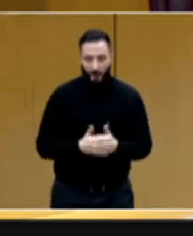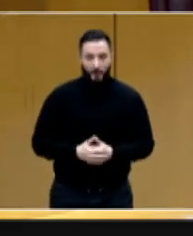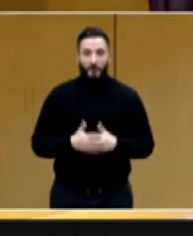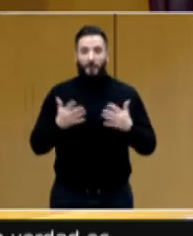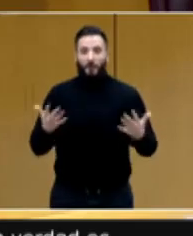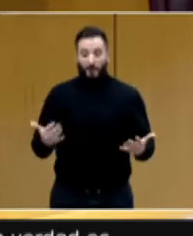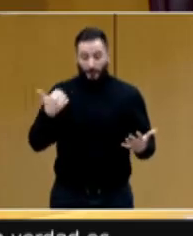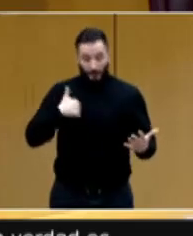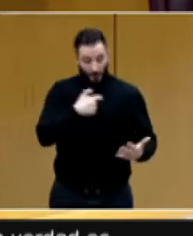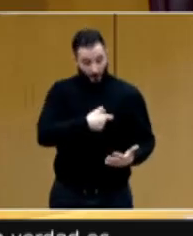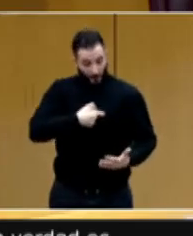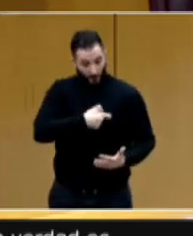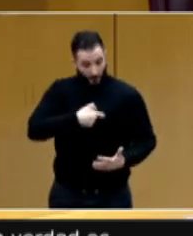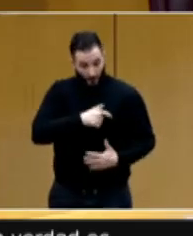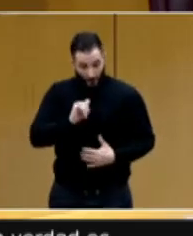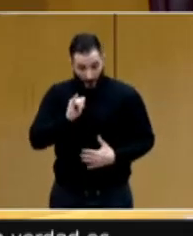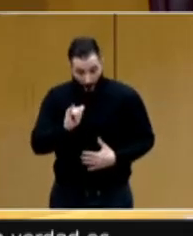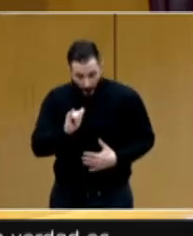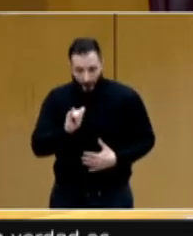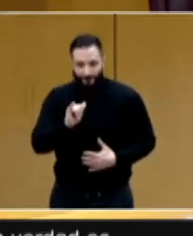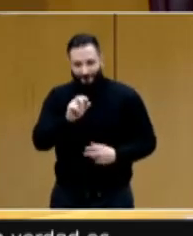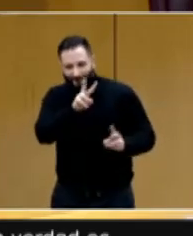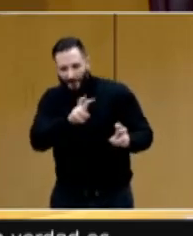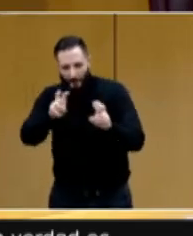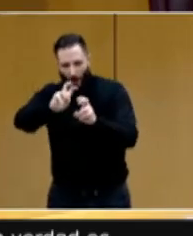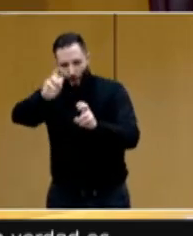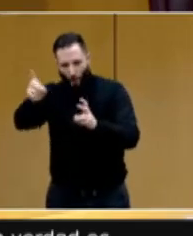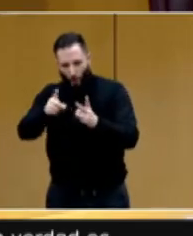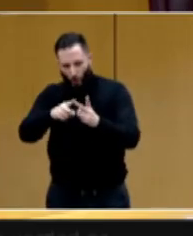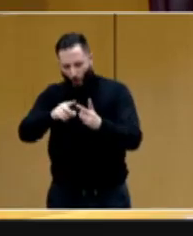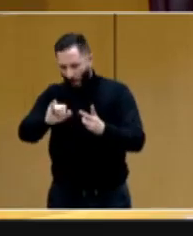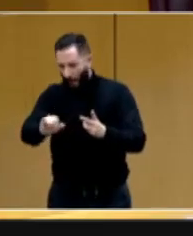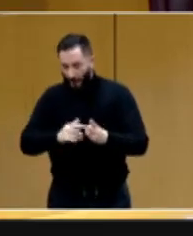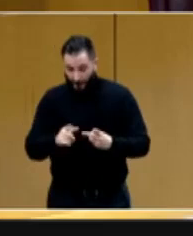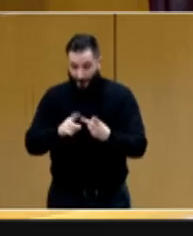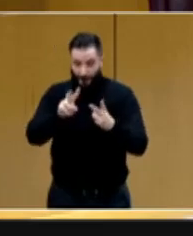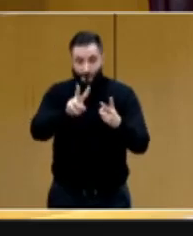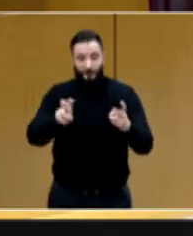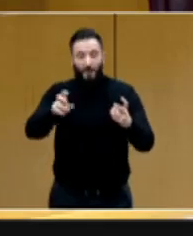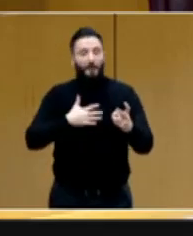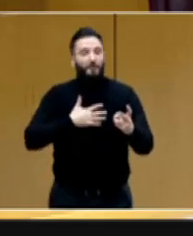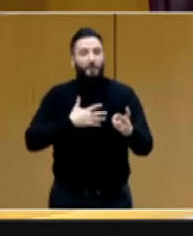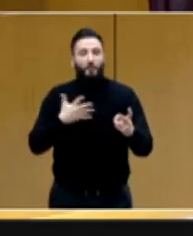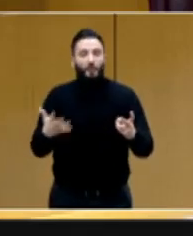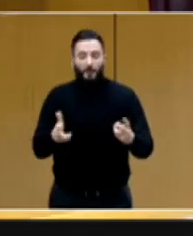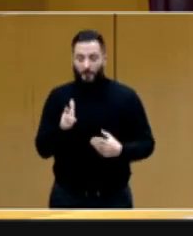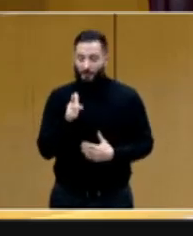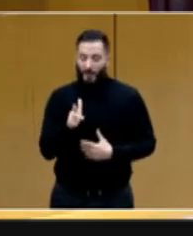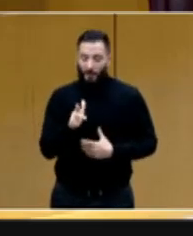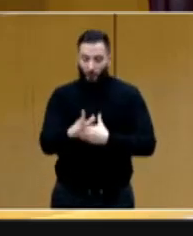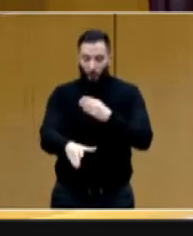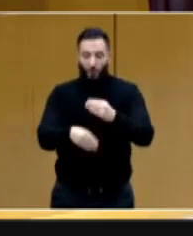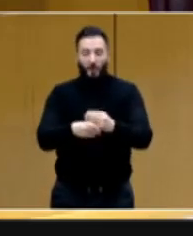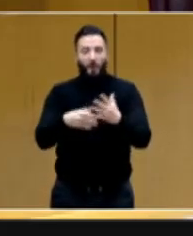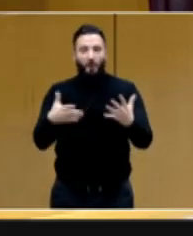de derechos ciudadanos que teníamos otro tema y el otro tema Es que para nosotros el derecho supletorio es el código civil y